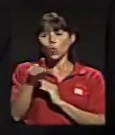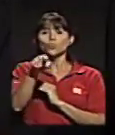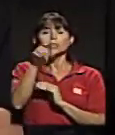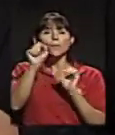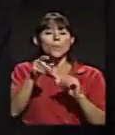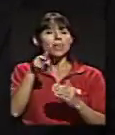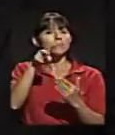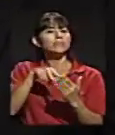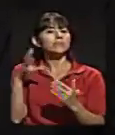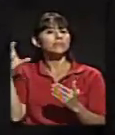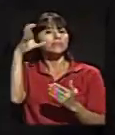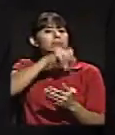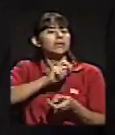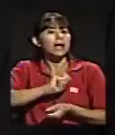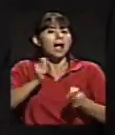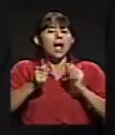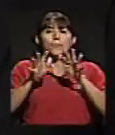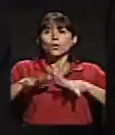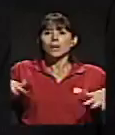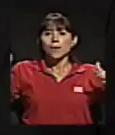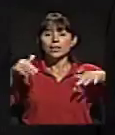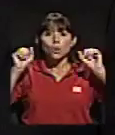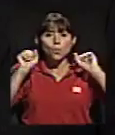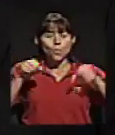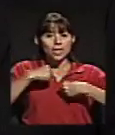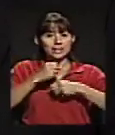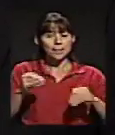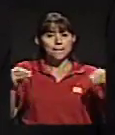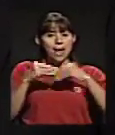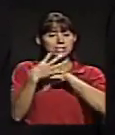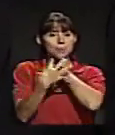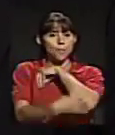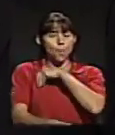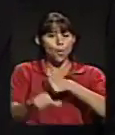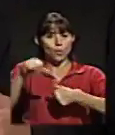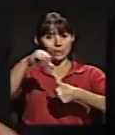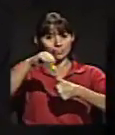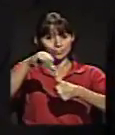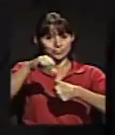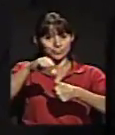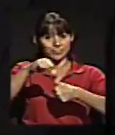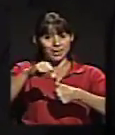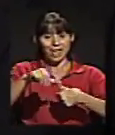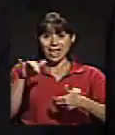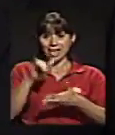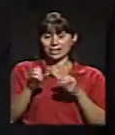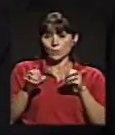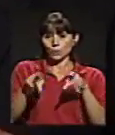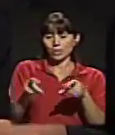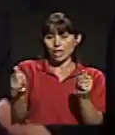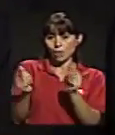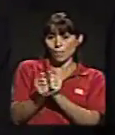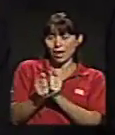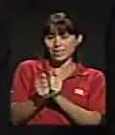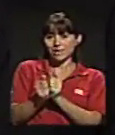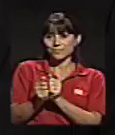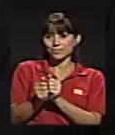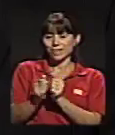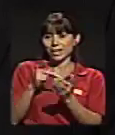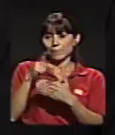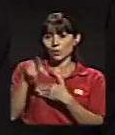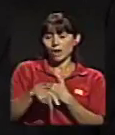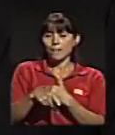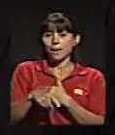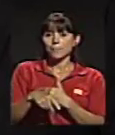climático podría aumentar la pobreza en el Istmo Centroamericano. En esta ocasión nos acompañan en el